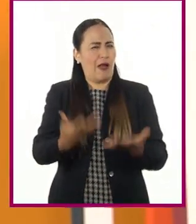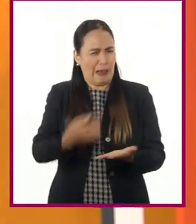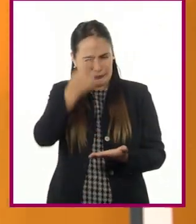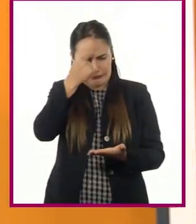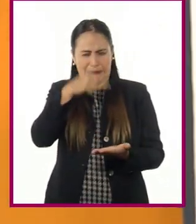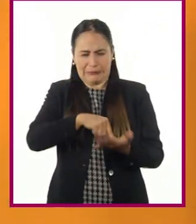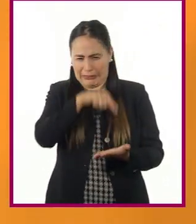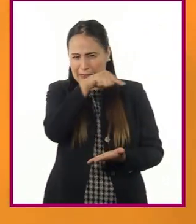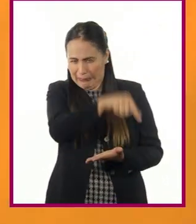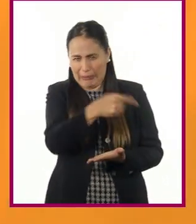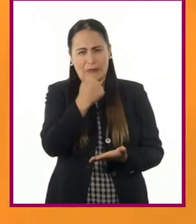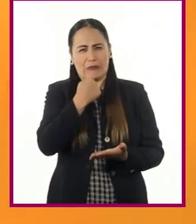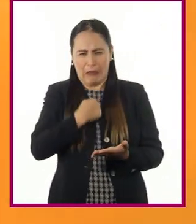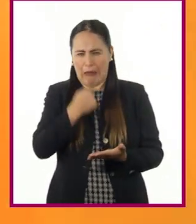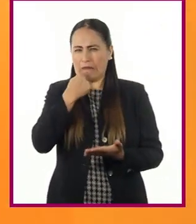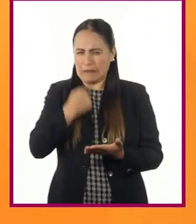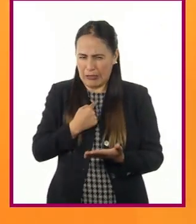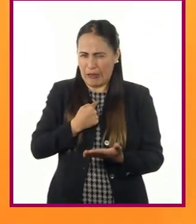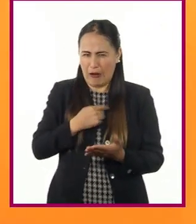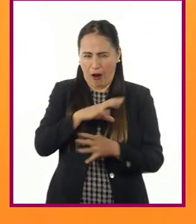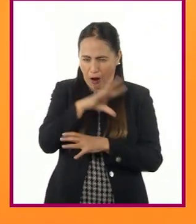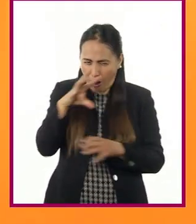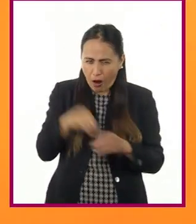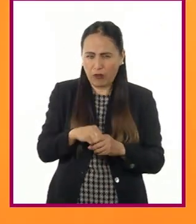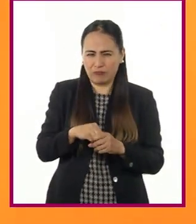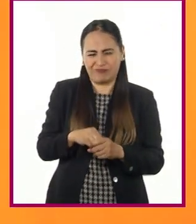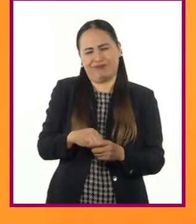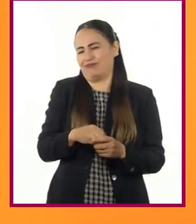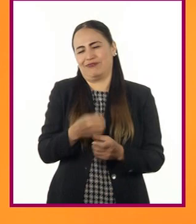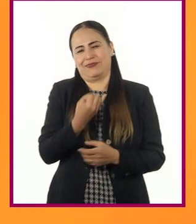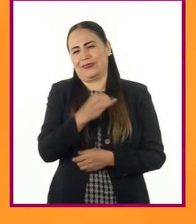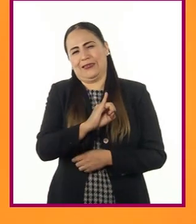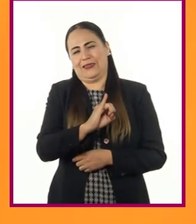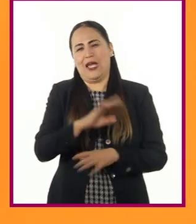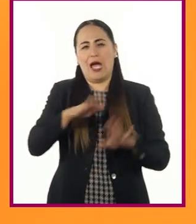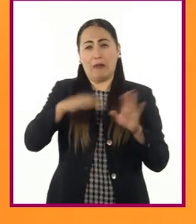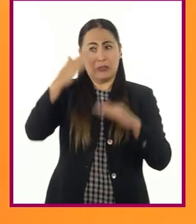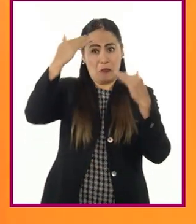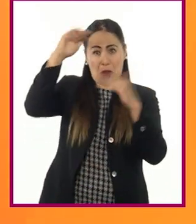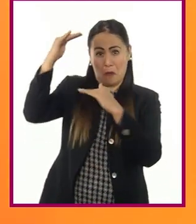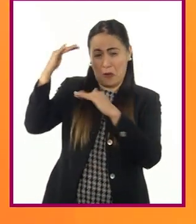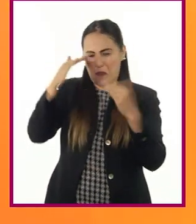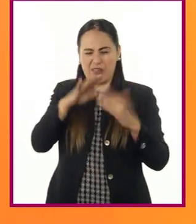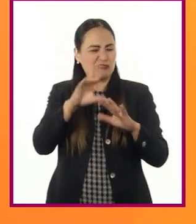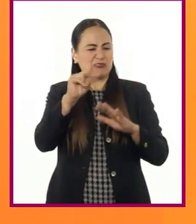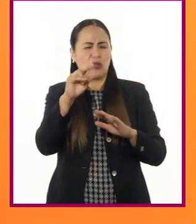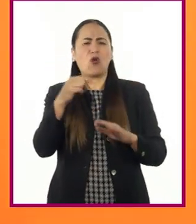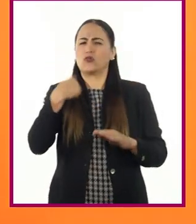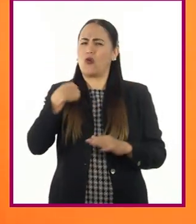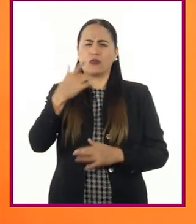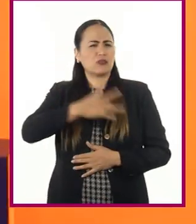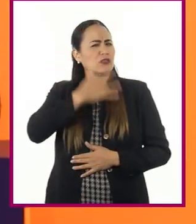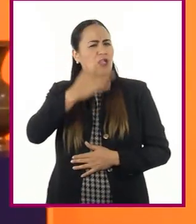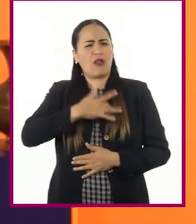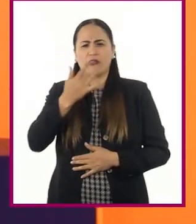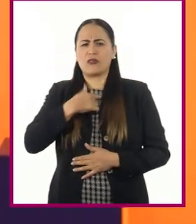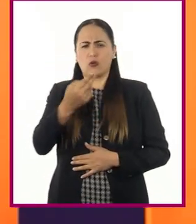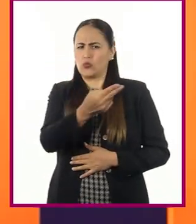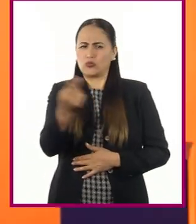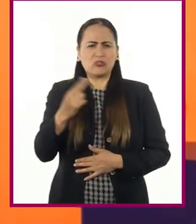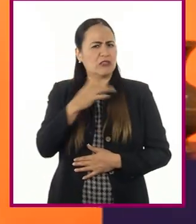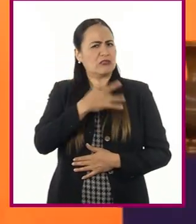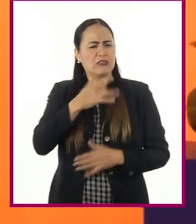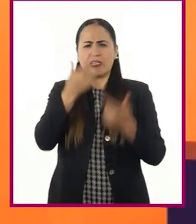en todo lo que les dicen las demás personas, aunque sean más grandes que ustedes. Quizás se sienten más libres. En esta